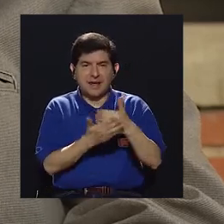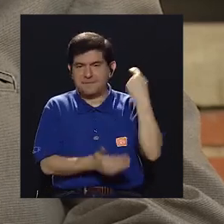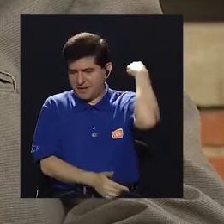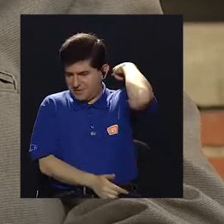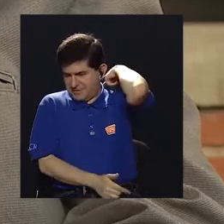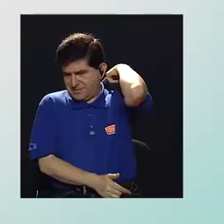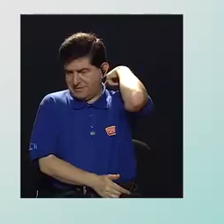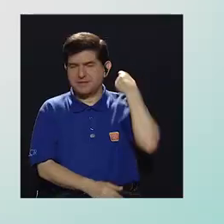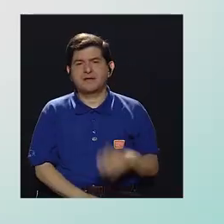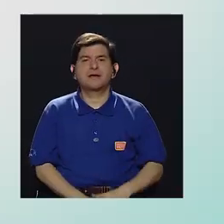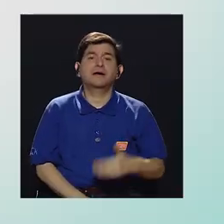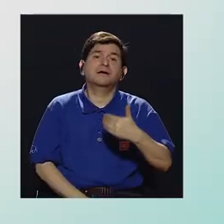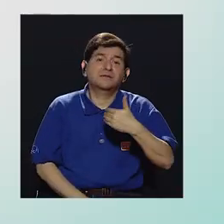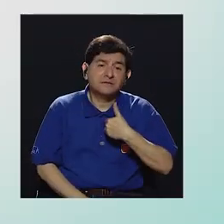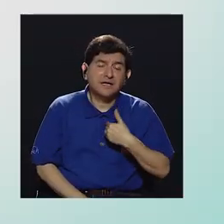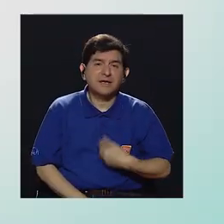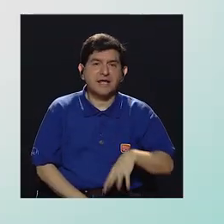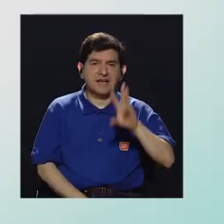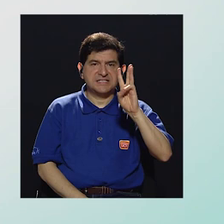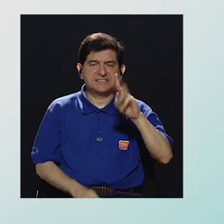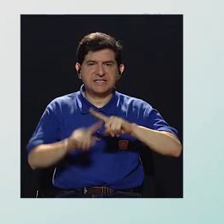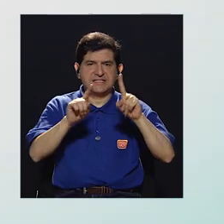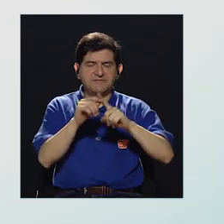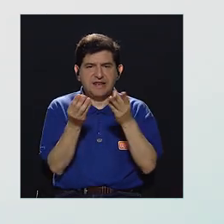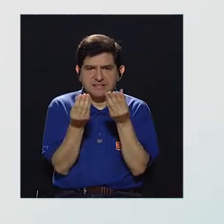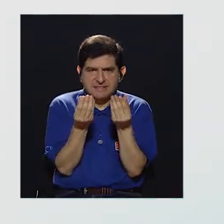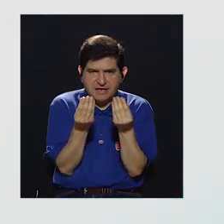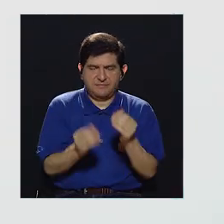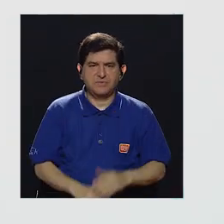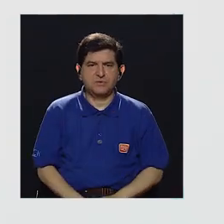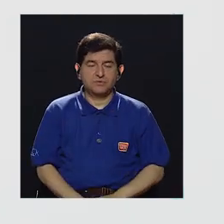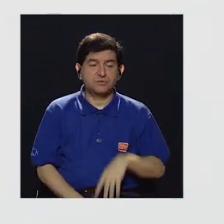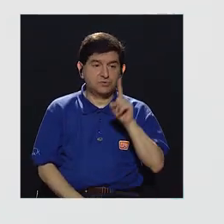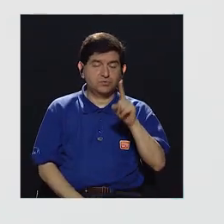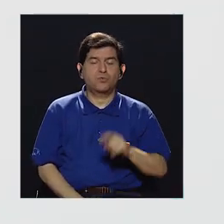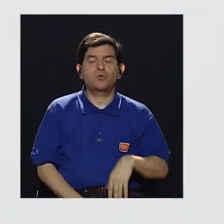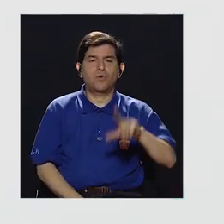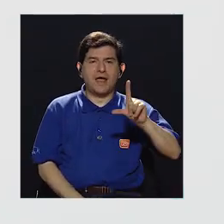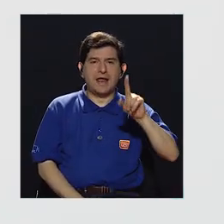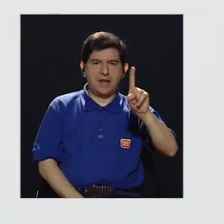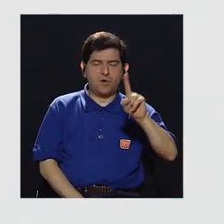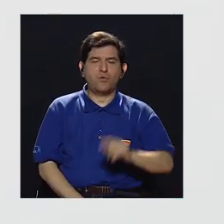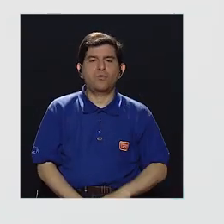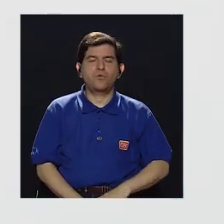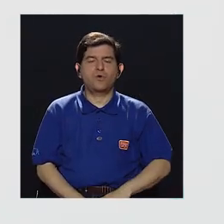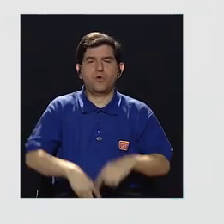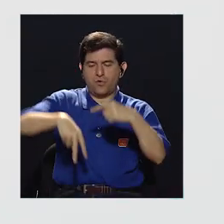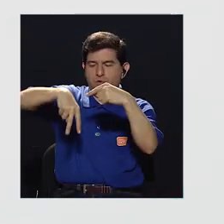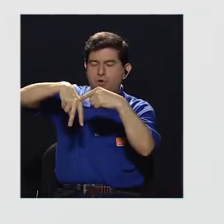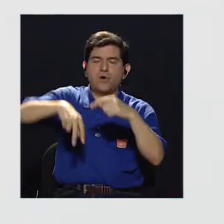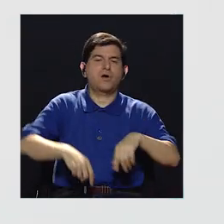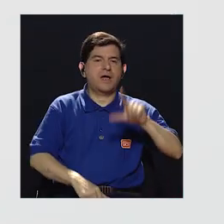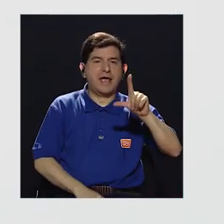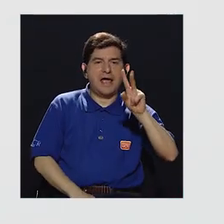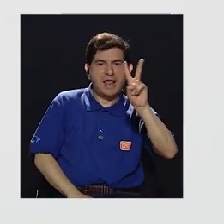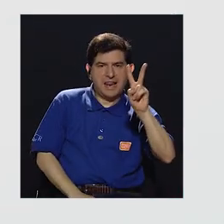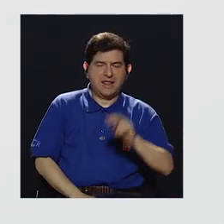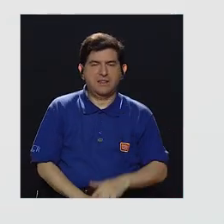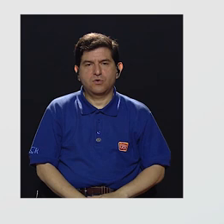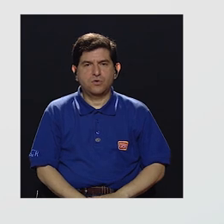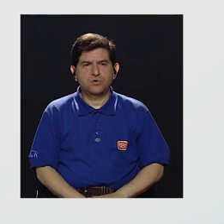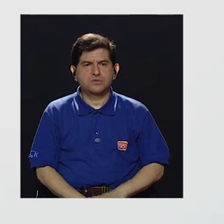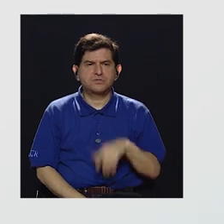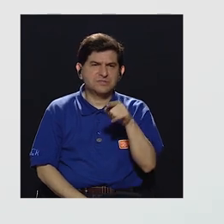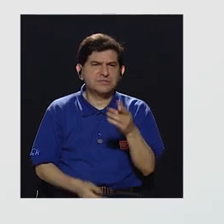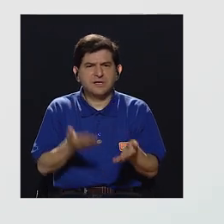parte lumbar tiene, por así decirlo, 6 nervios. Entonces, digamos, el nervio L1 tiene que ver con la ingle, el nervio L2 tiene que